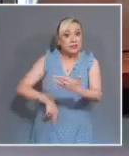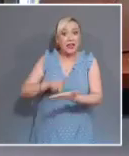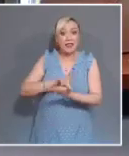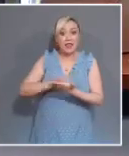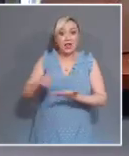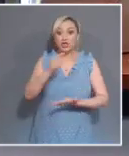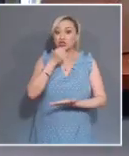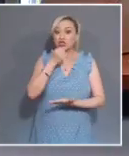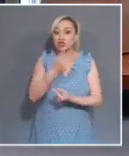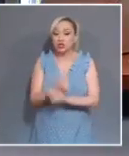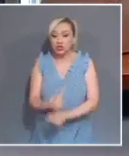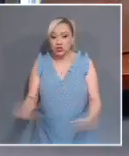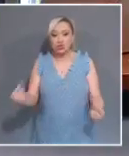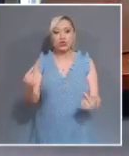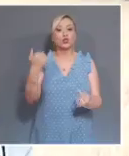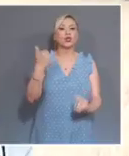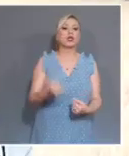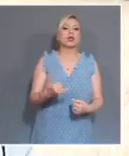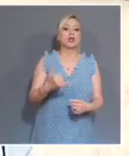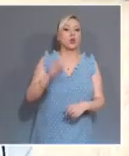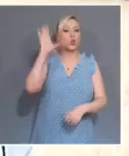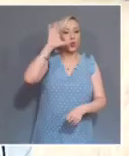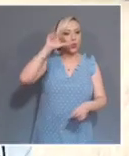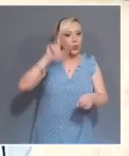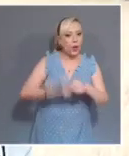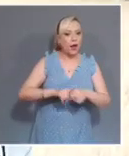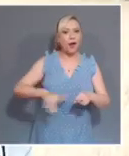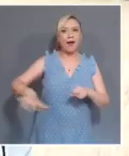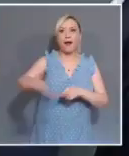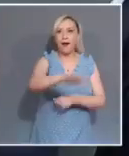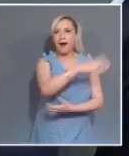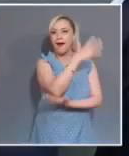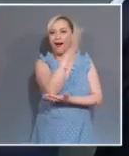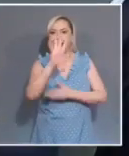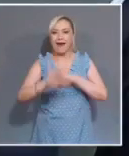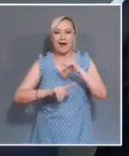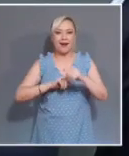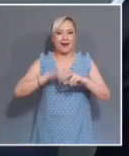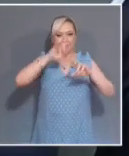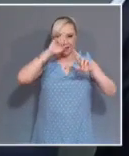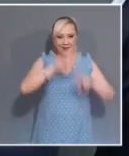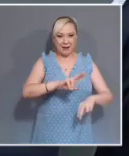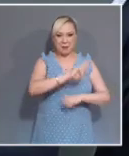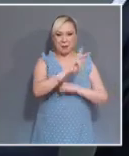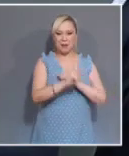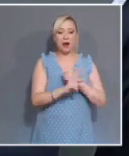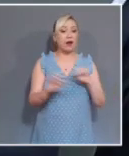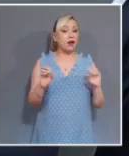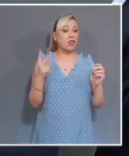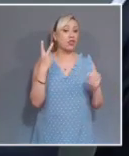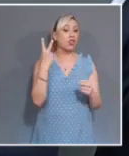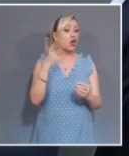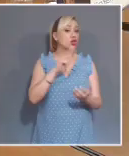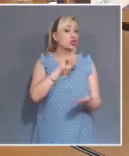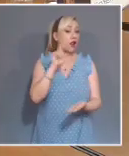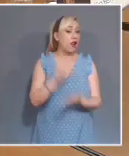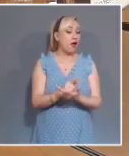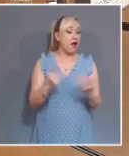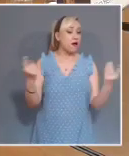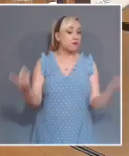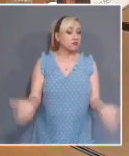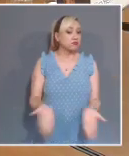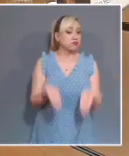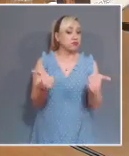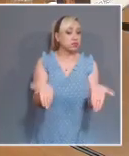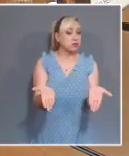Culturales y Ambientales. México ha ratificado la mayoría de los tratados que constituyen el Sistema Internacional e Interamericano